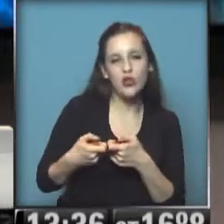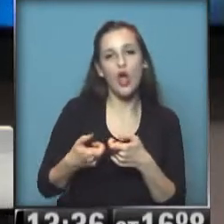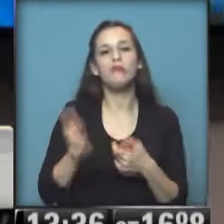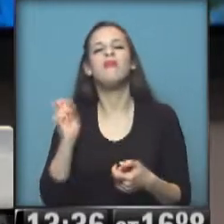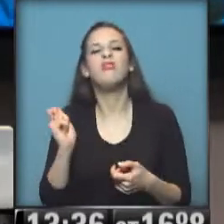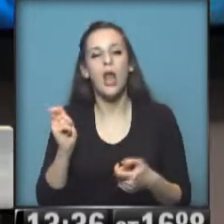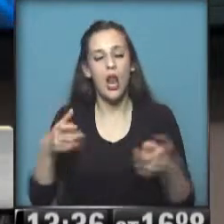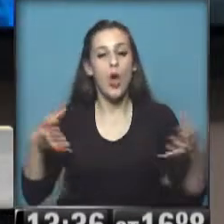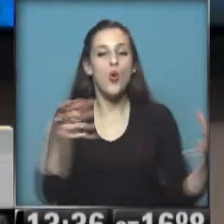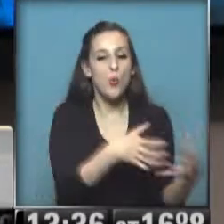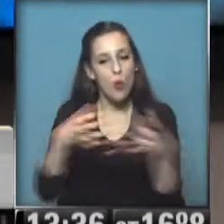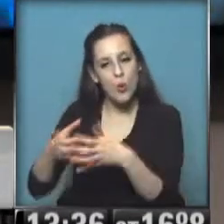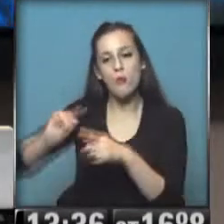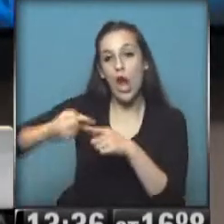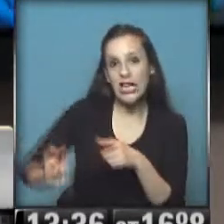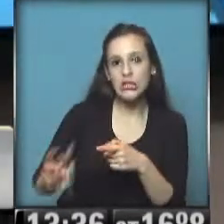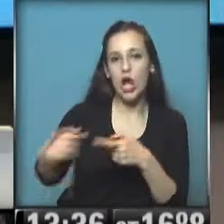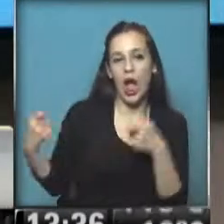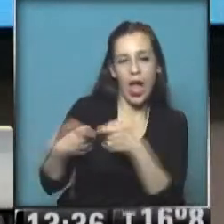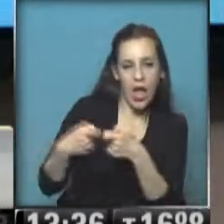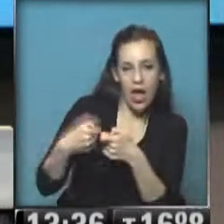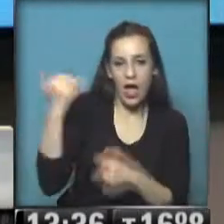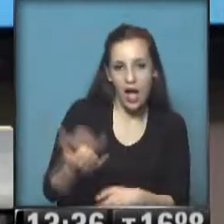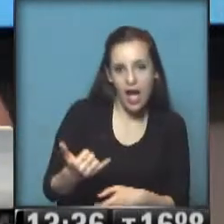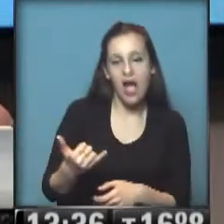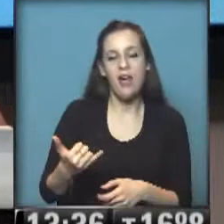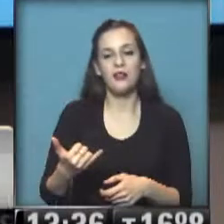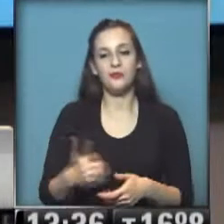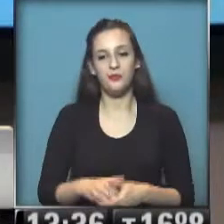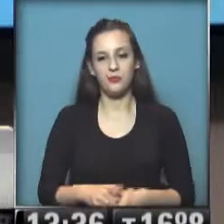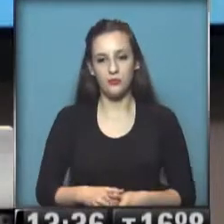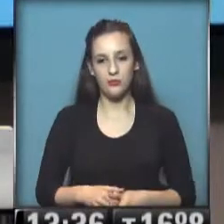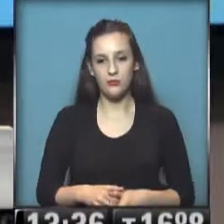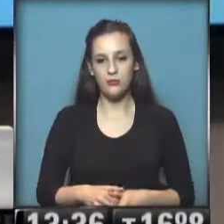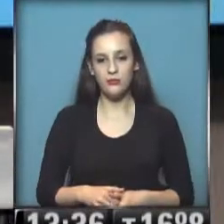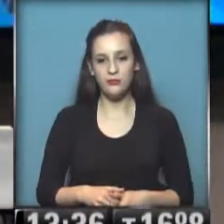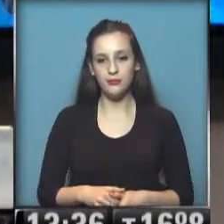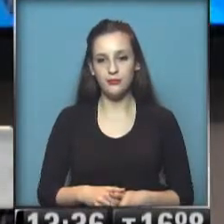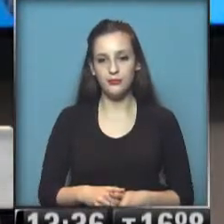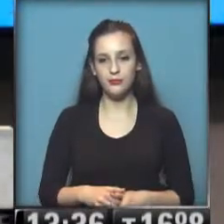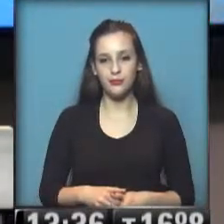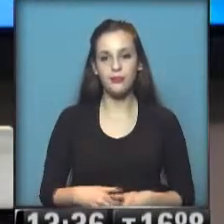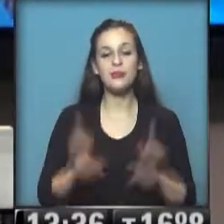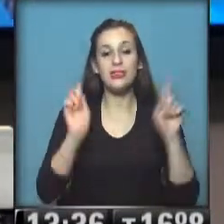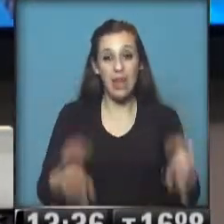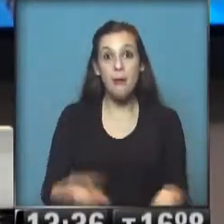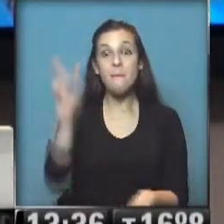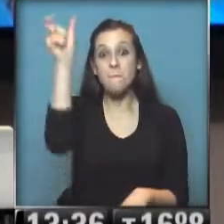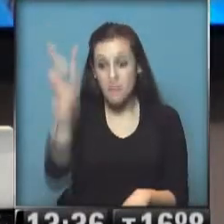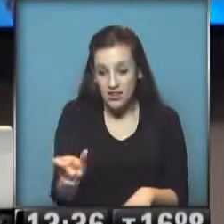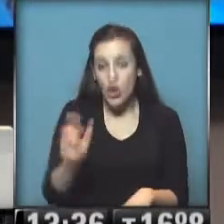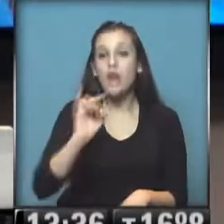de funcionarios y funcionarios de la del pequeño eslabón que es quien lleva a la persona que está siendo